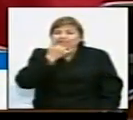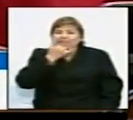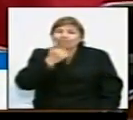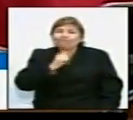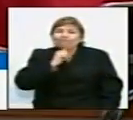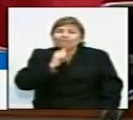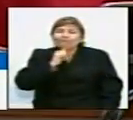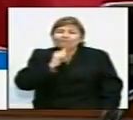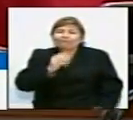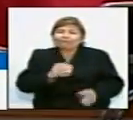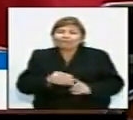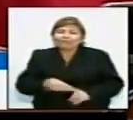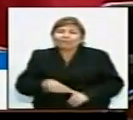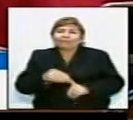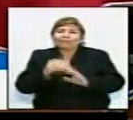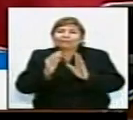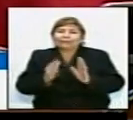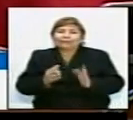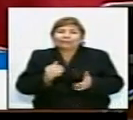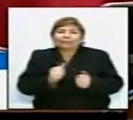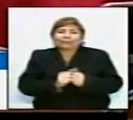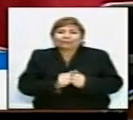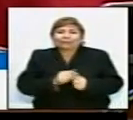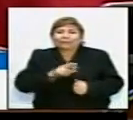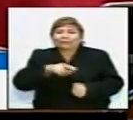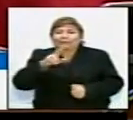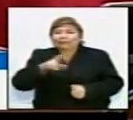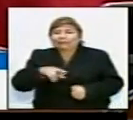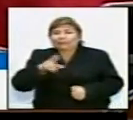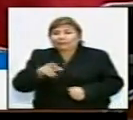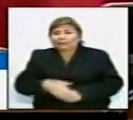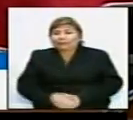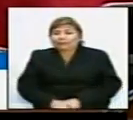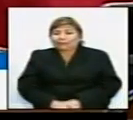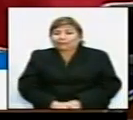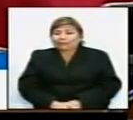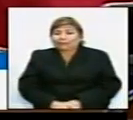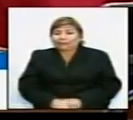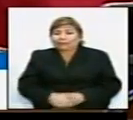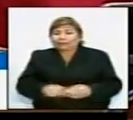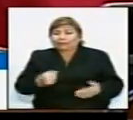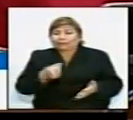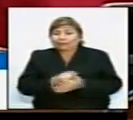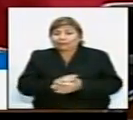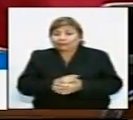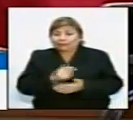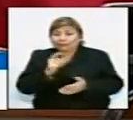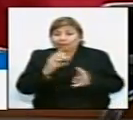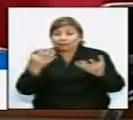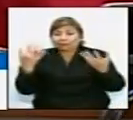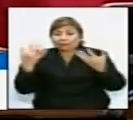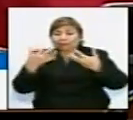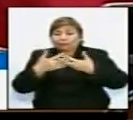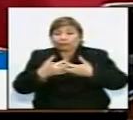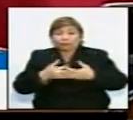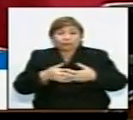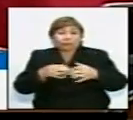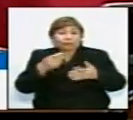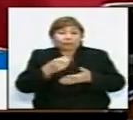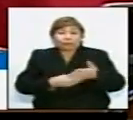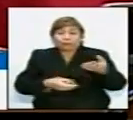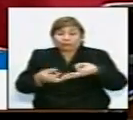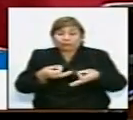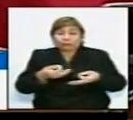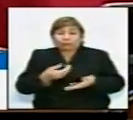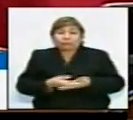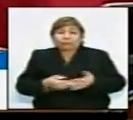de los proyectos especiales para con las regiones. Los GORES no están articulados a los programas presupuestales